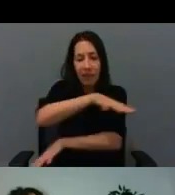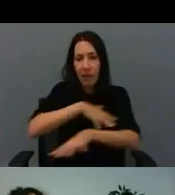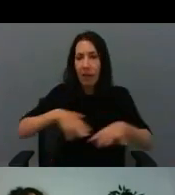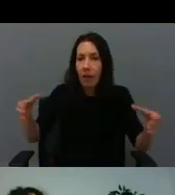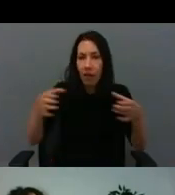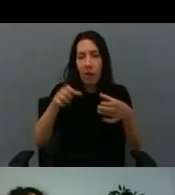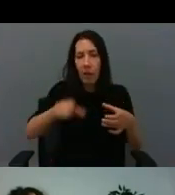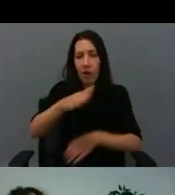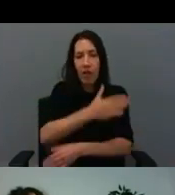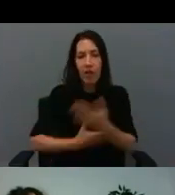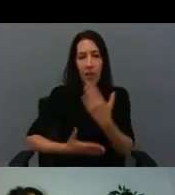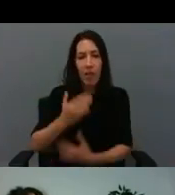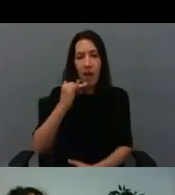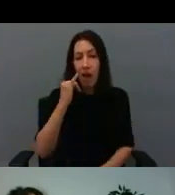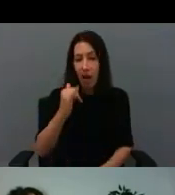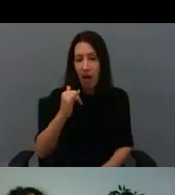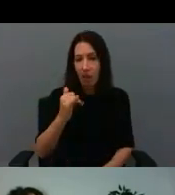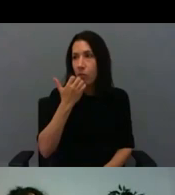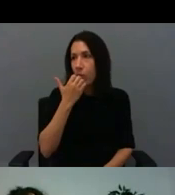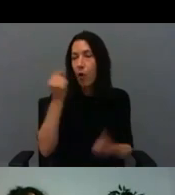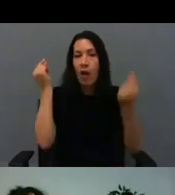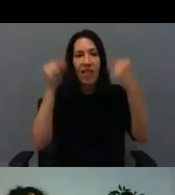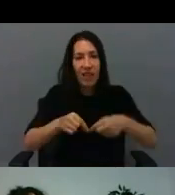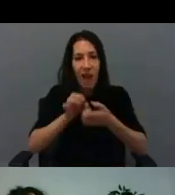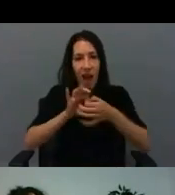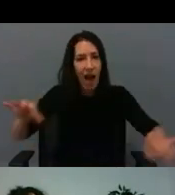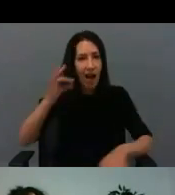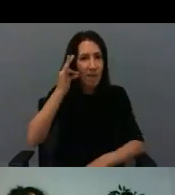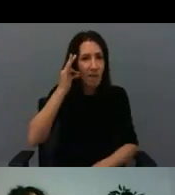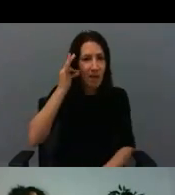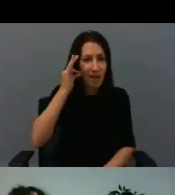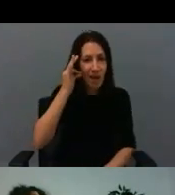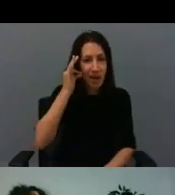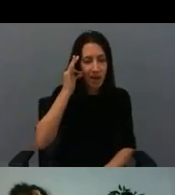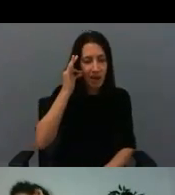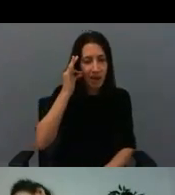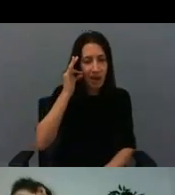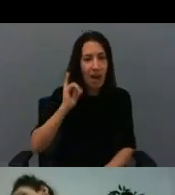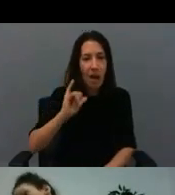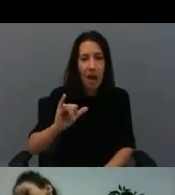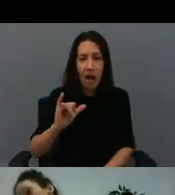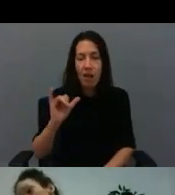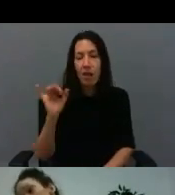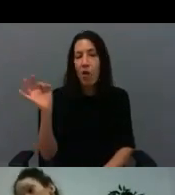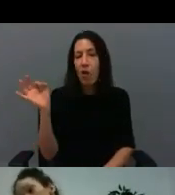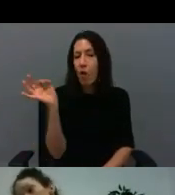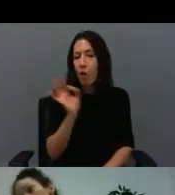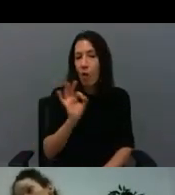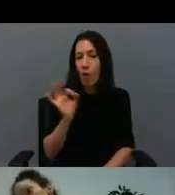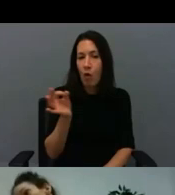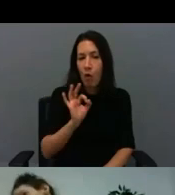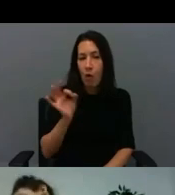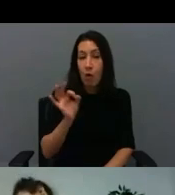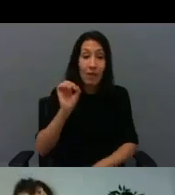cuando quedo con mis amigas sin discapacidad, me proporcionan ellos